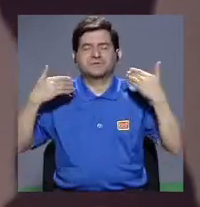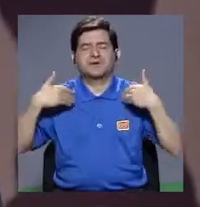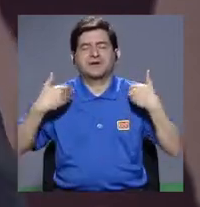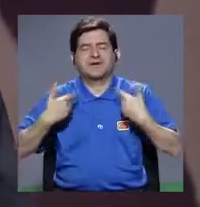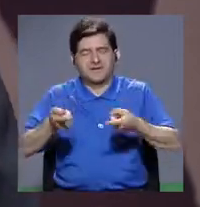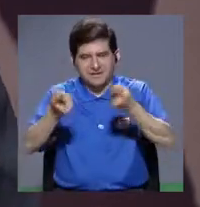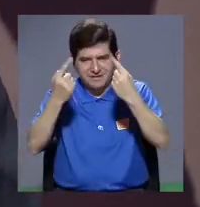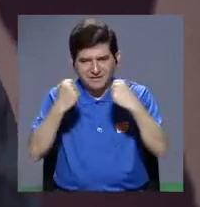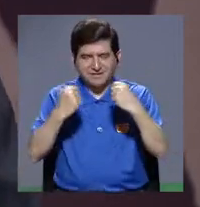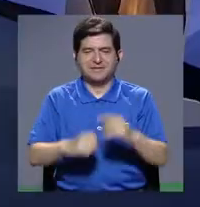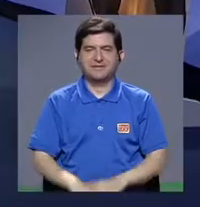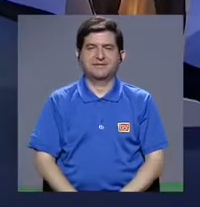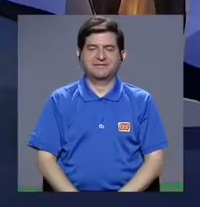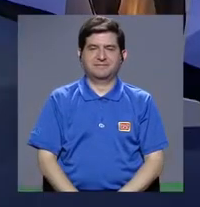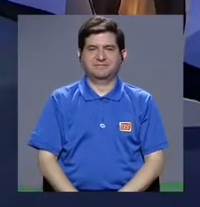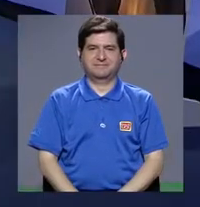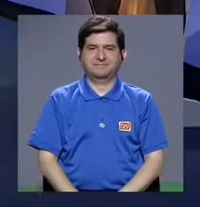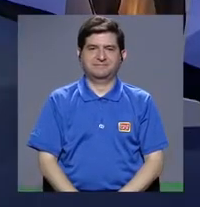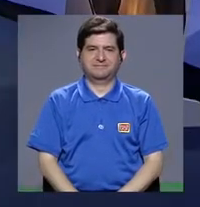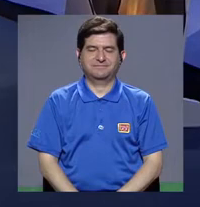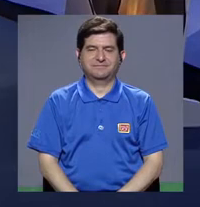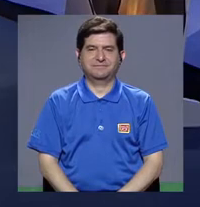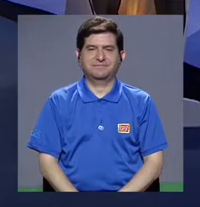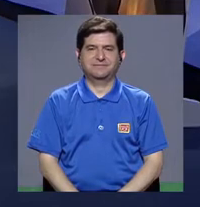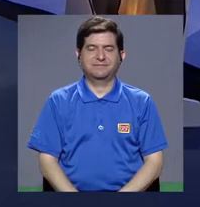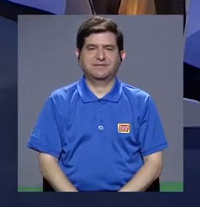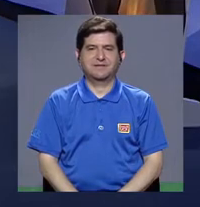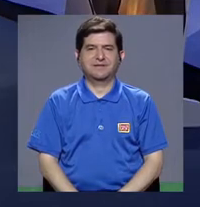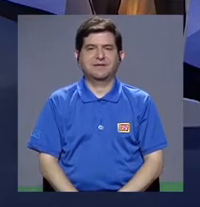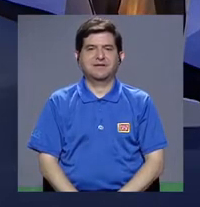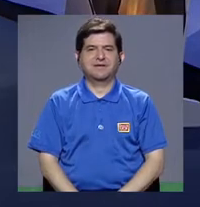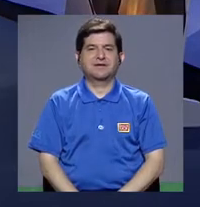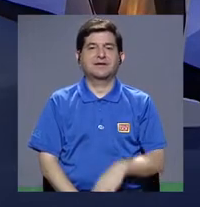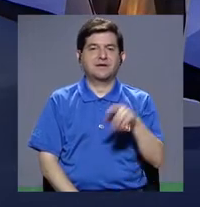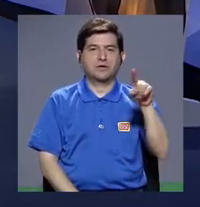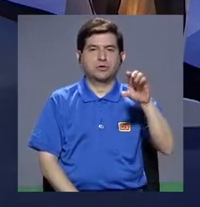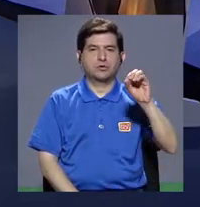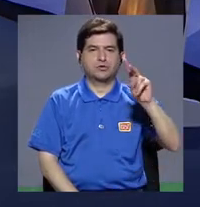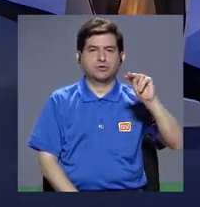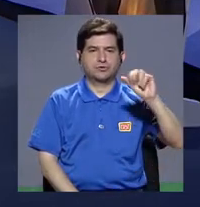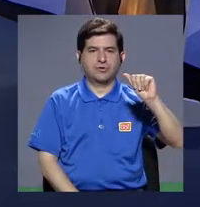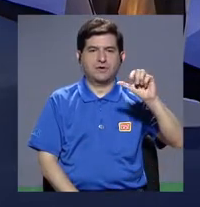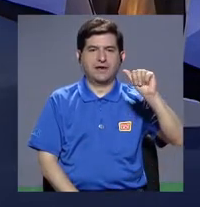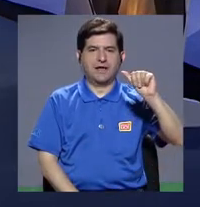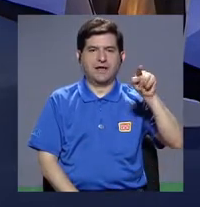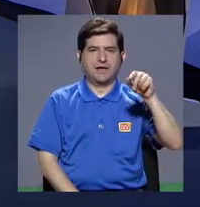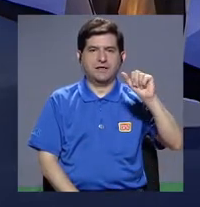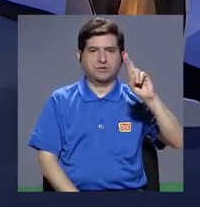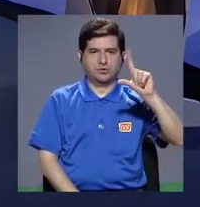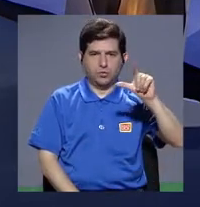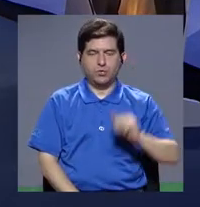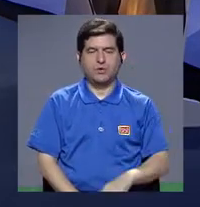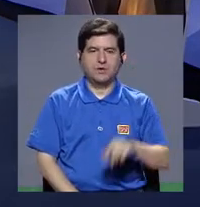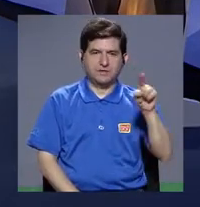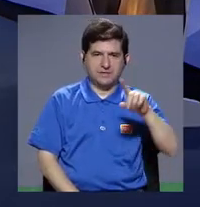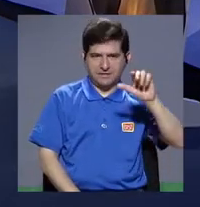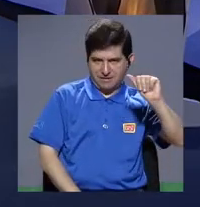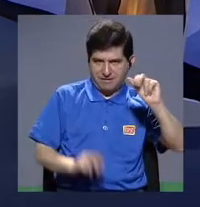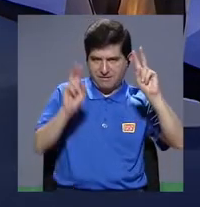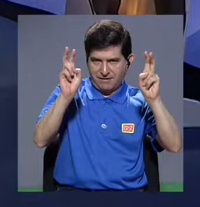borrones bueno son azul llega casi 30 años después tu primera novela